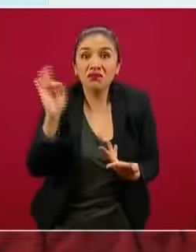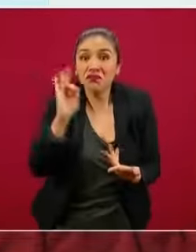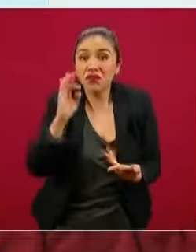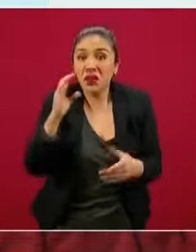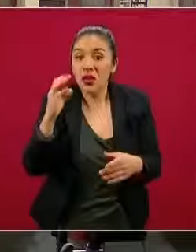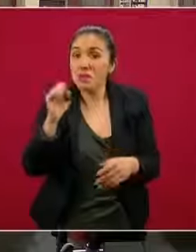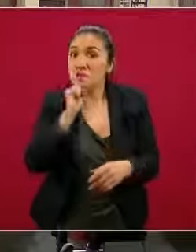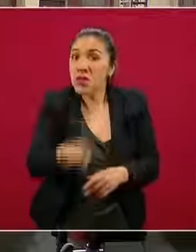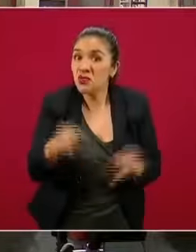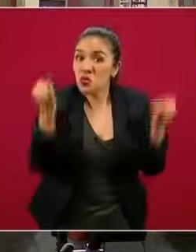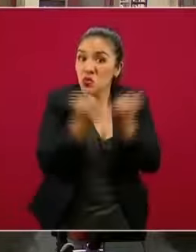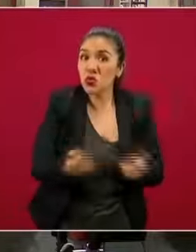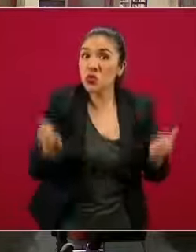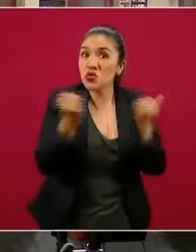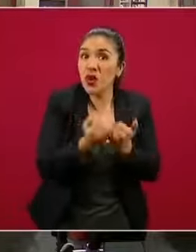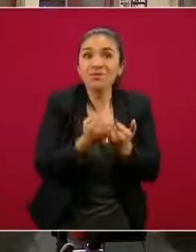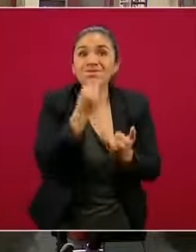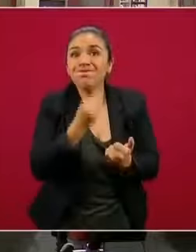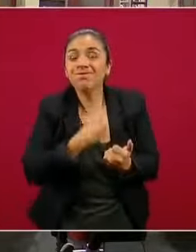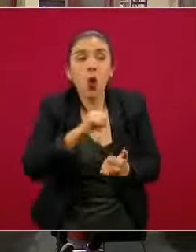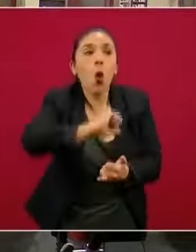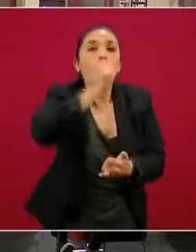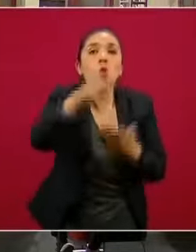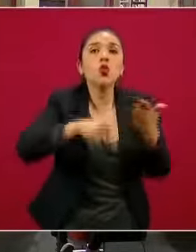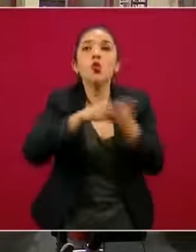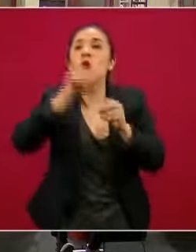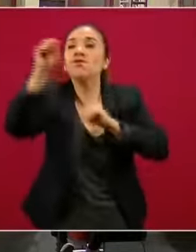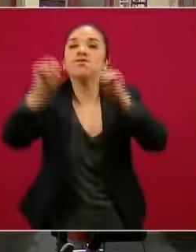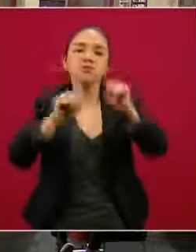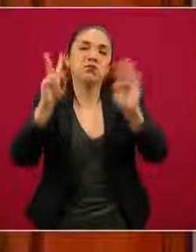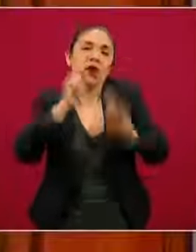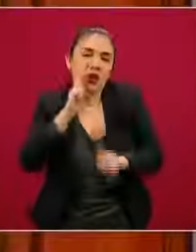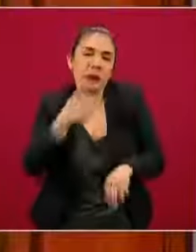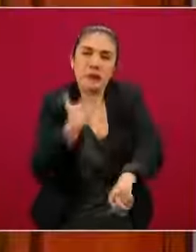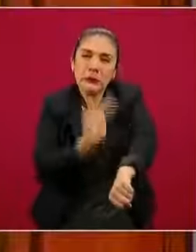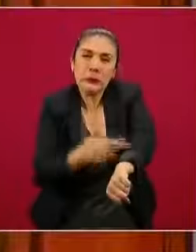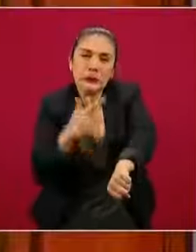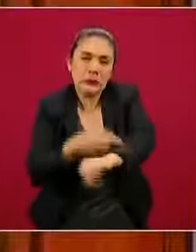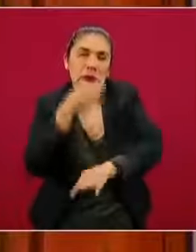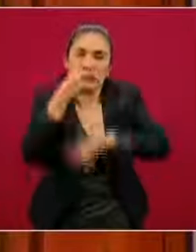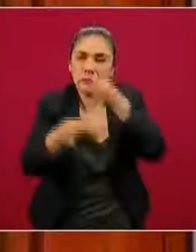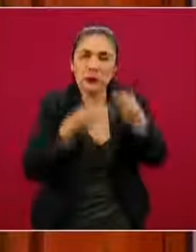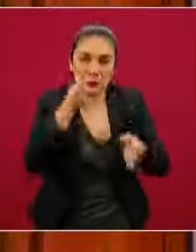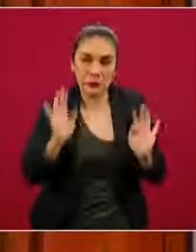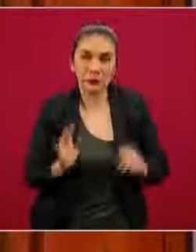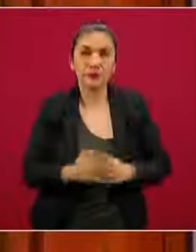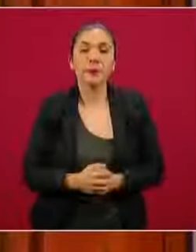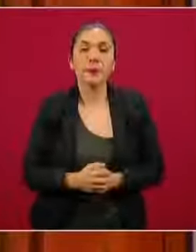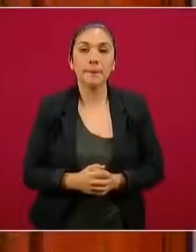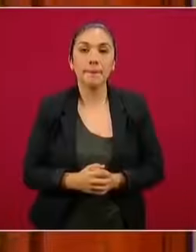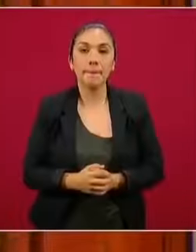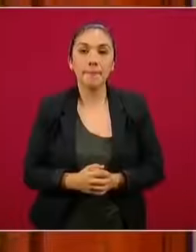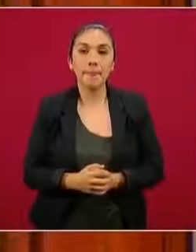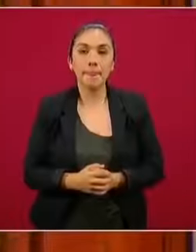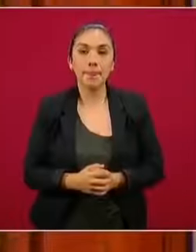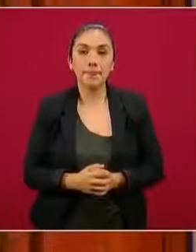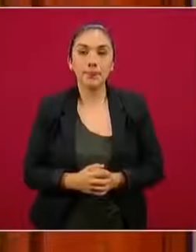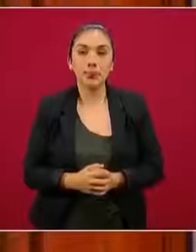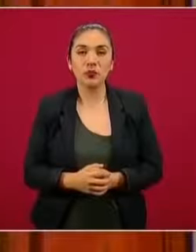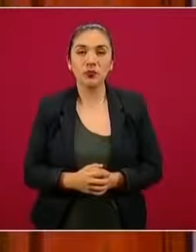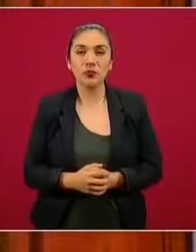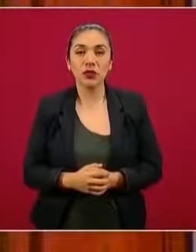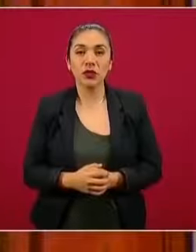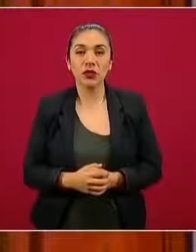situación no cambie y tenga que moverse a alguna otra localidad, vamos a estar realizando monitoreo diario de esto. Si vemos la siguiente